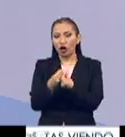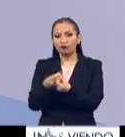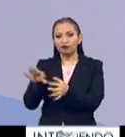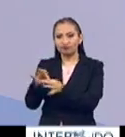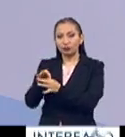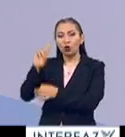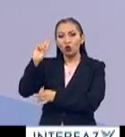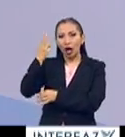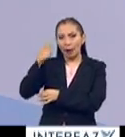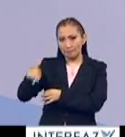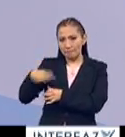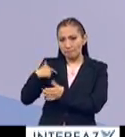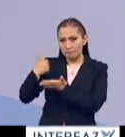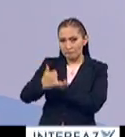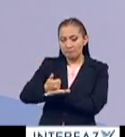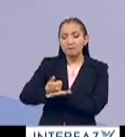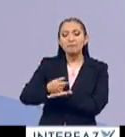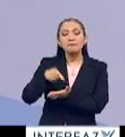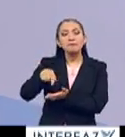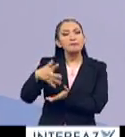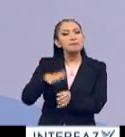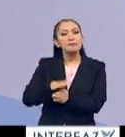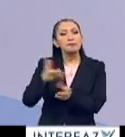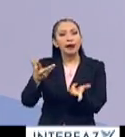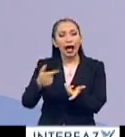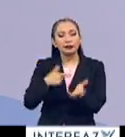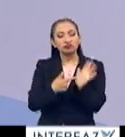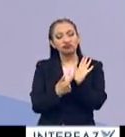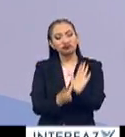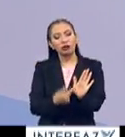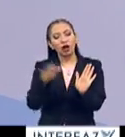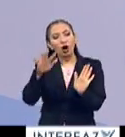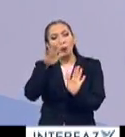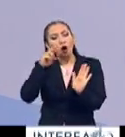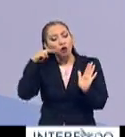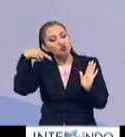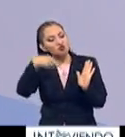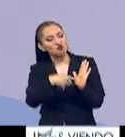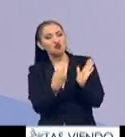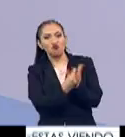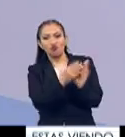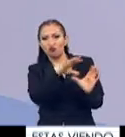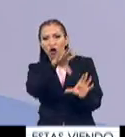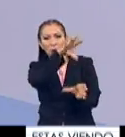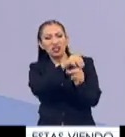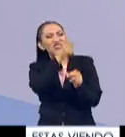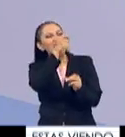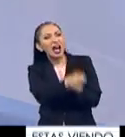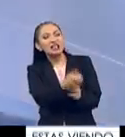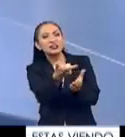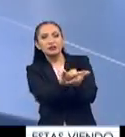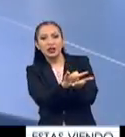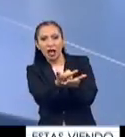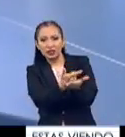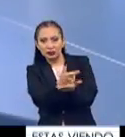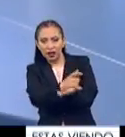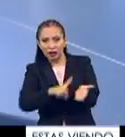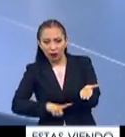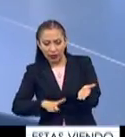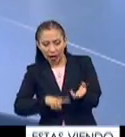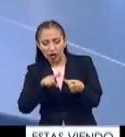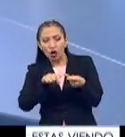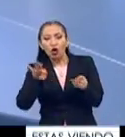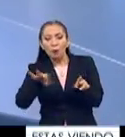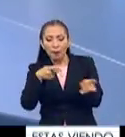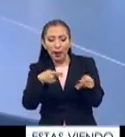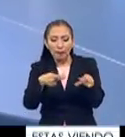UNAM. Y lo que hacemos es dar un panorama completo de finanzas públicas, de cómo se hace